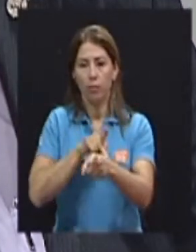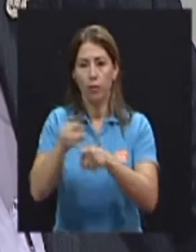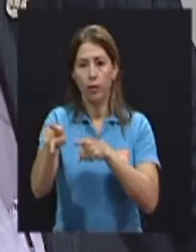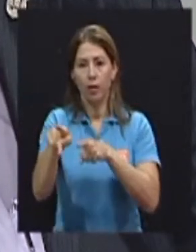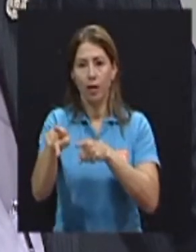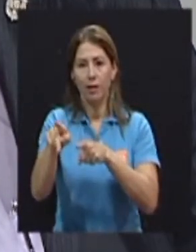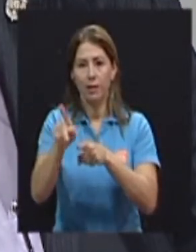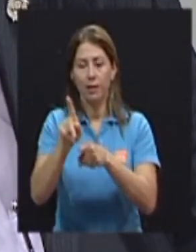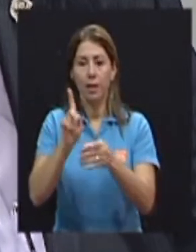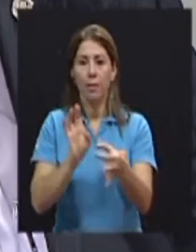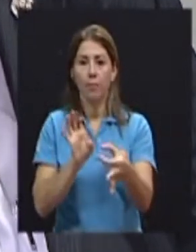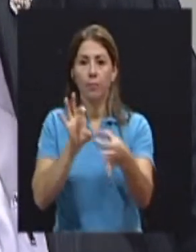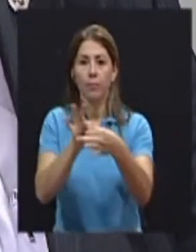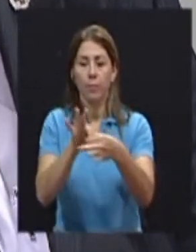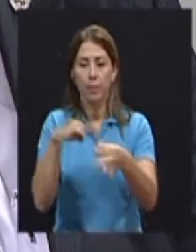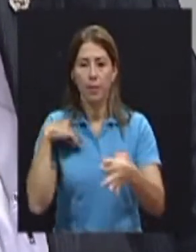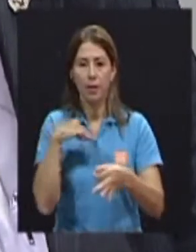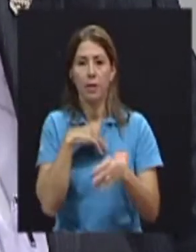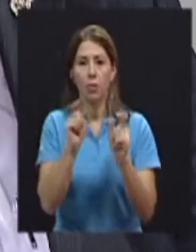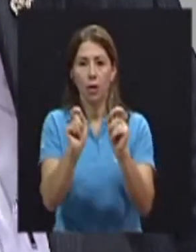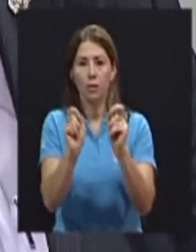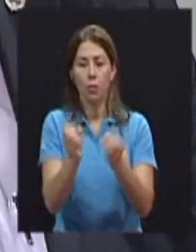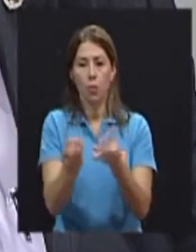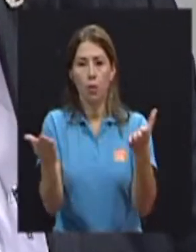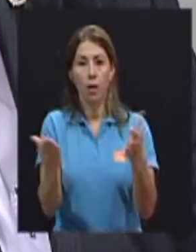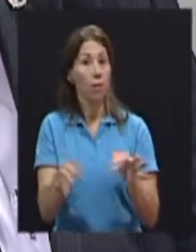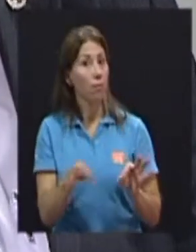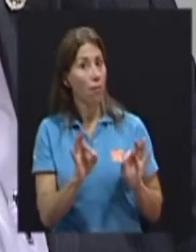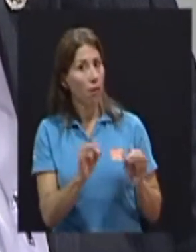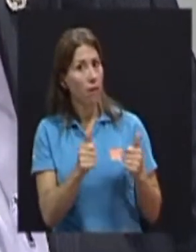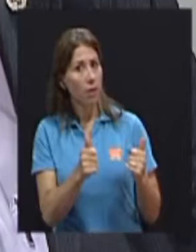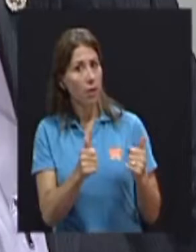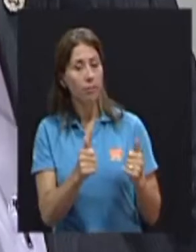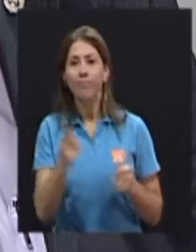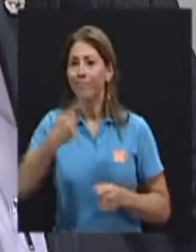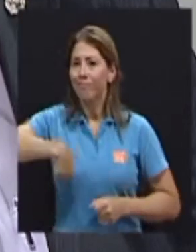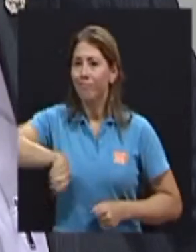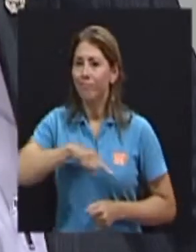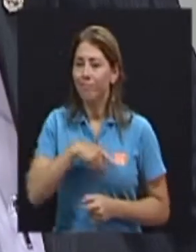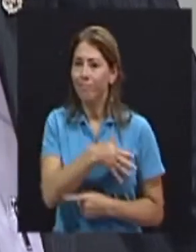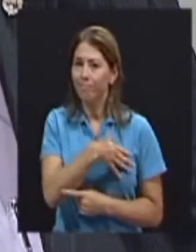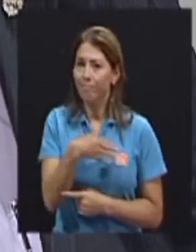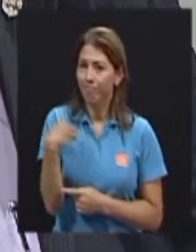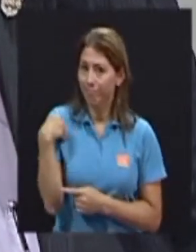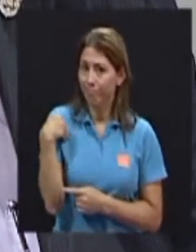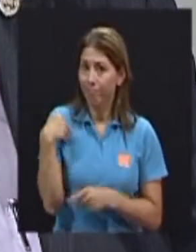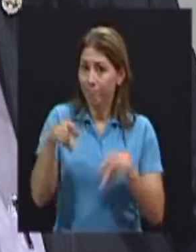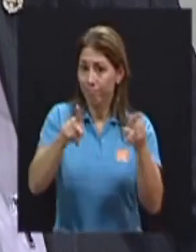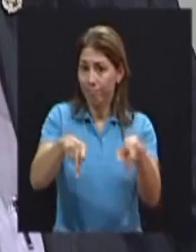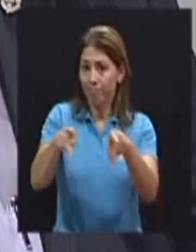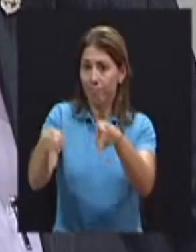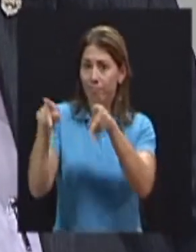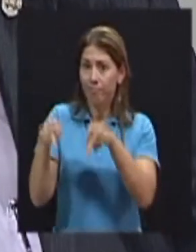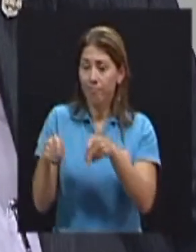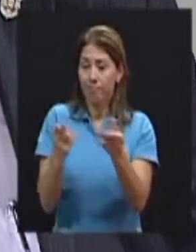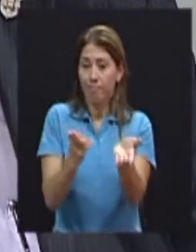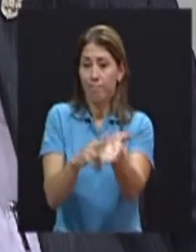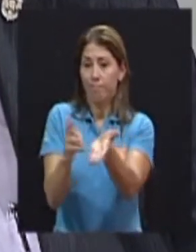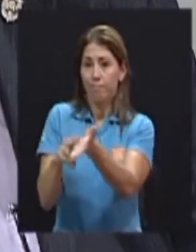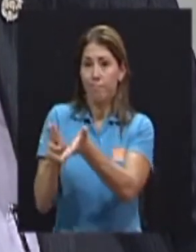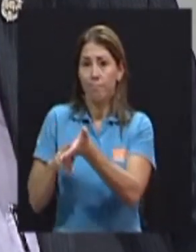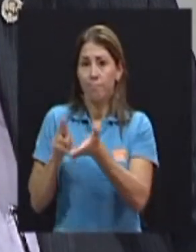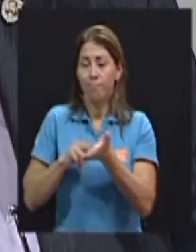del Ministerio de Educación Pública. Qué bien. Nos gustaría que los muchachos que se matriculan en los colegios